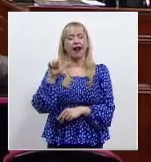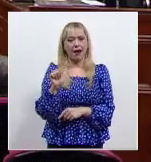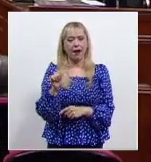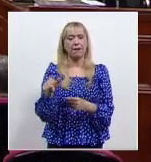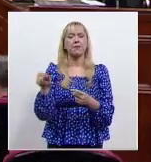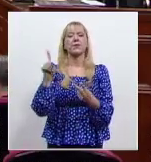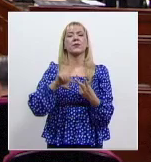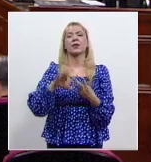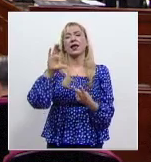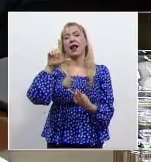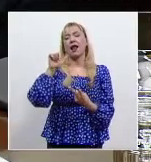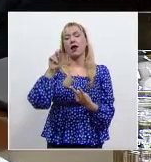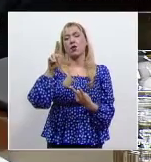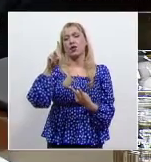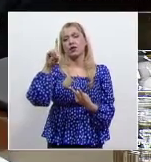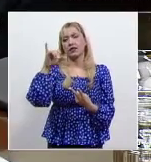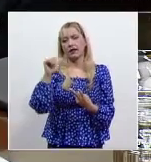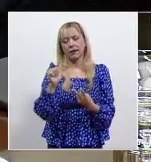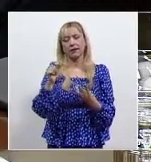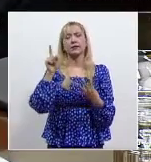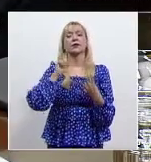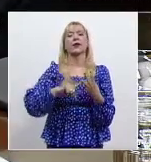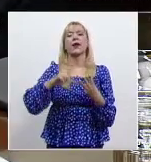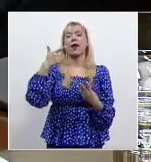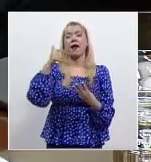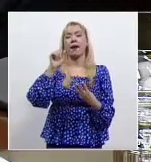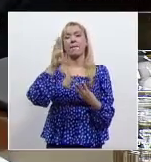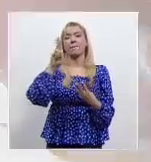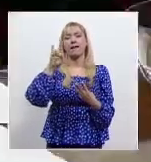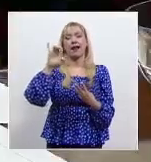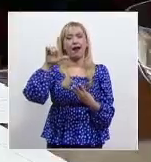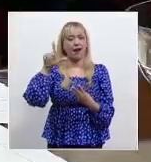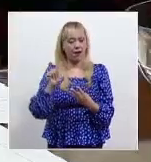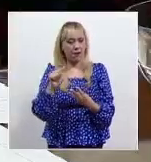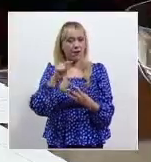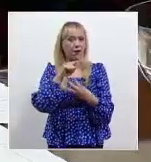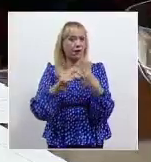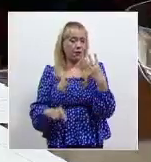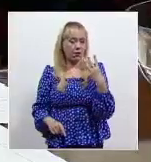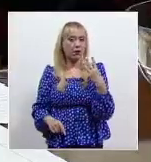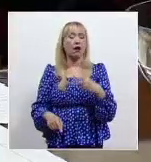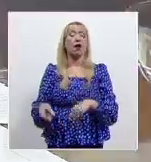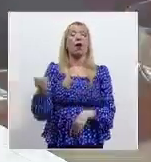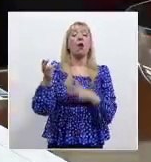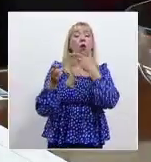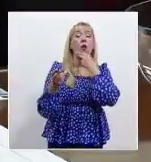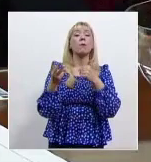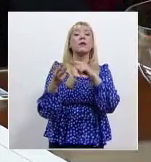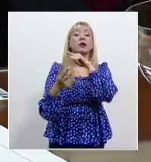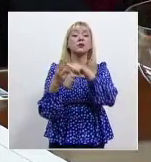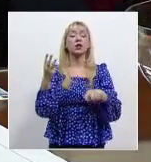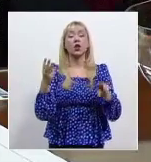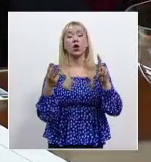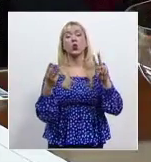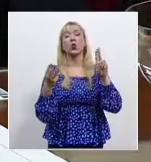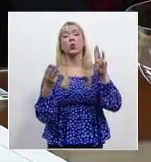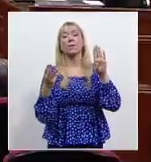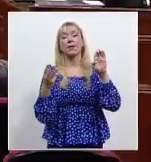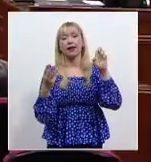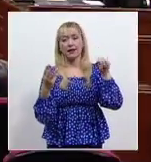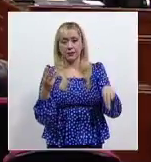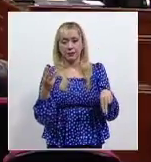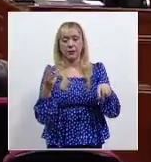Domínguez, Claudia Valle Aguilosocho y Gabriela Villafuerte Coello. La terna de hombres está integrada por Rubén Jesús Lara